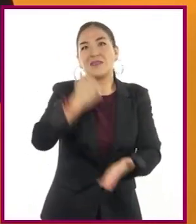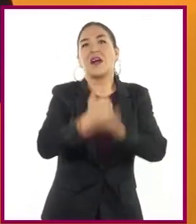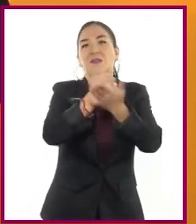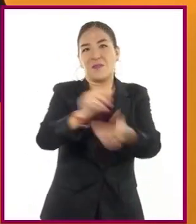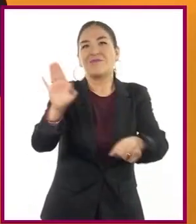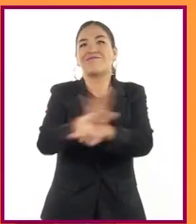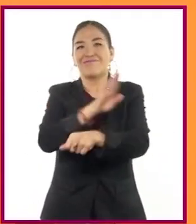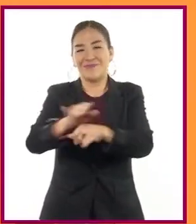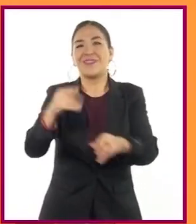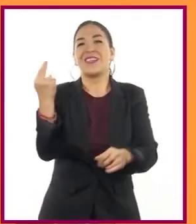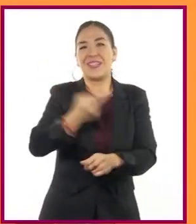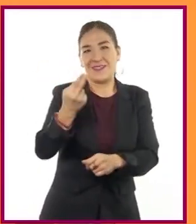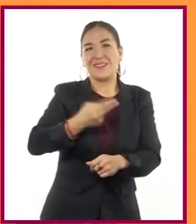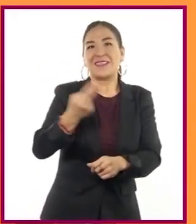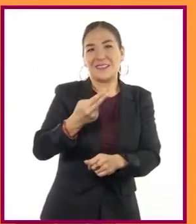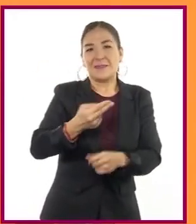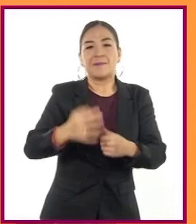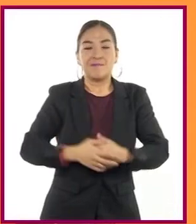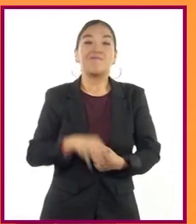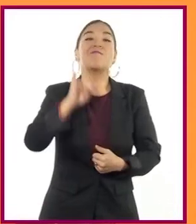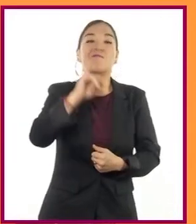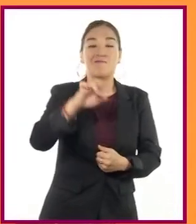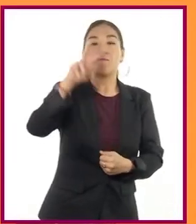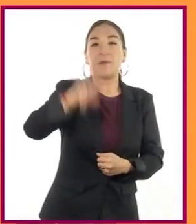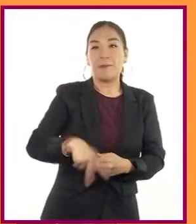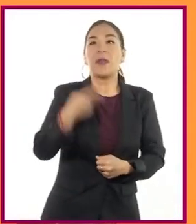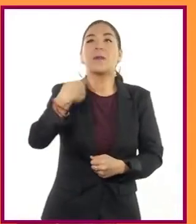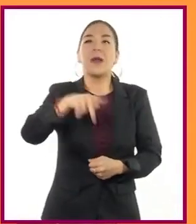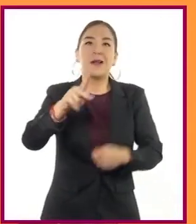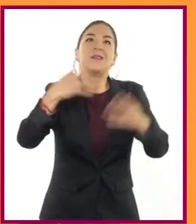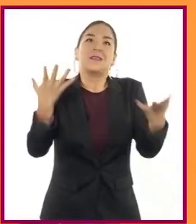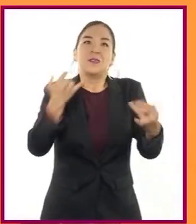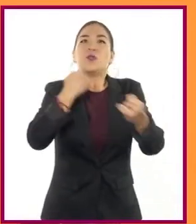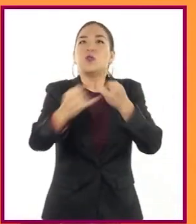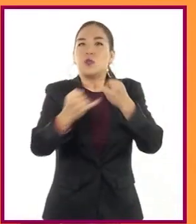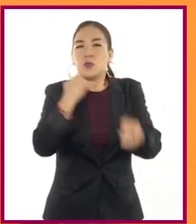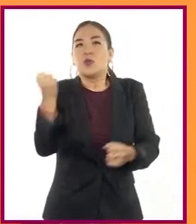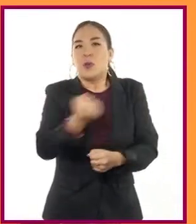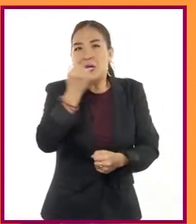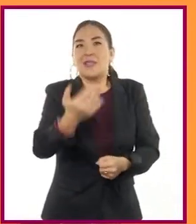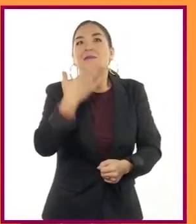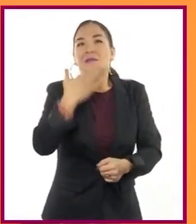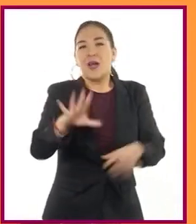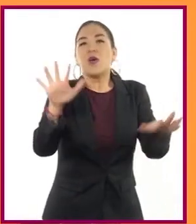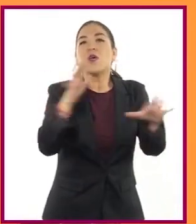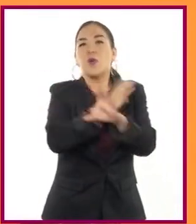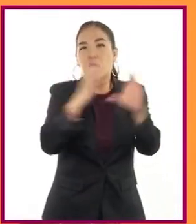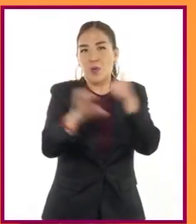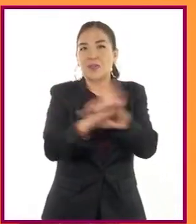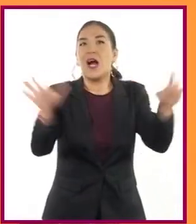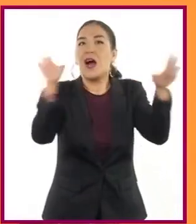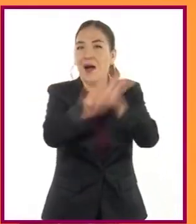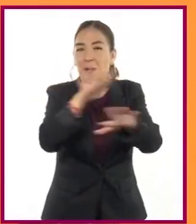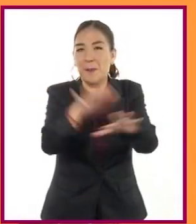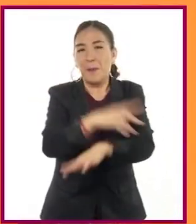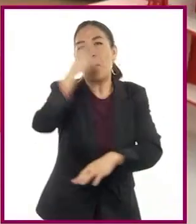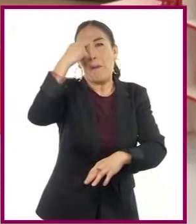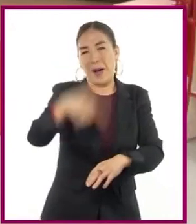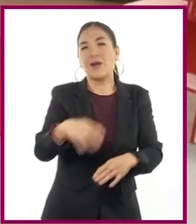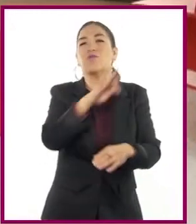necesidades. Es muy cierto, pero afortunadamente las cosas van cambiando para lograr la